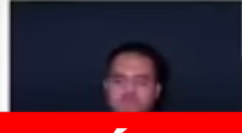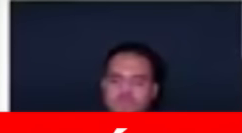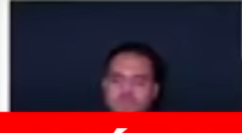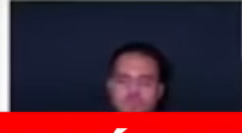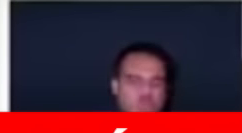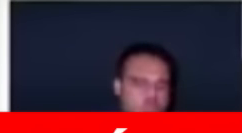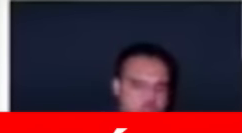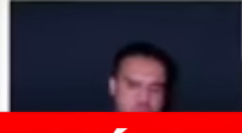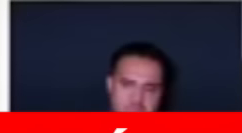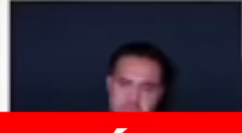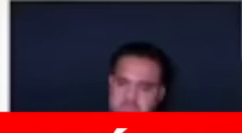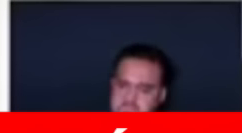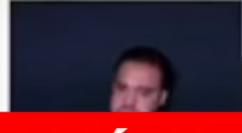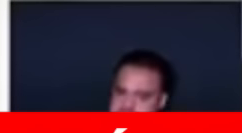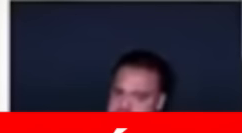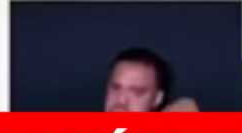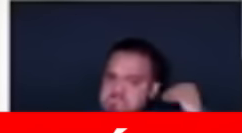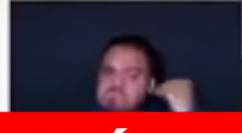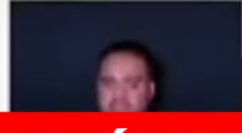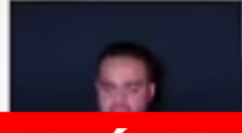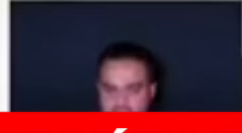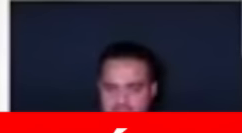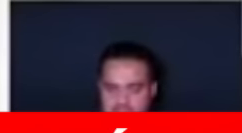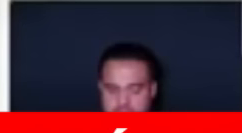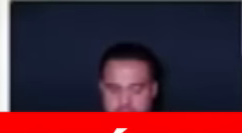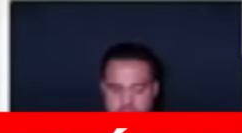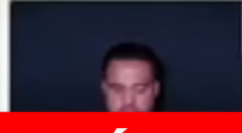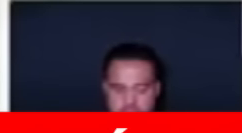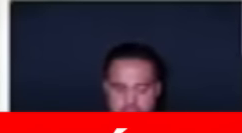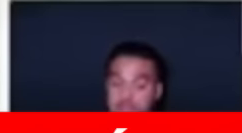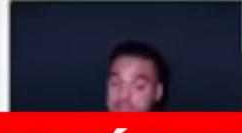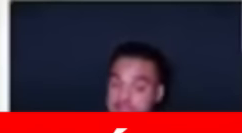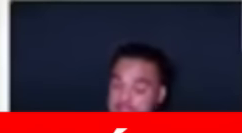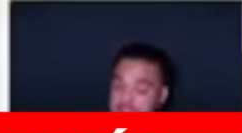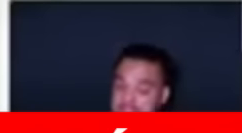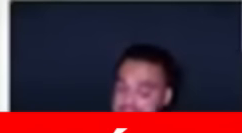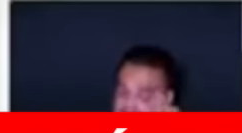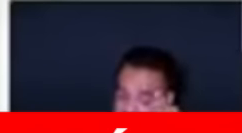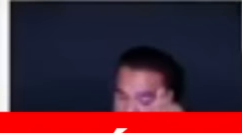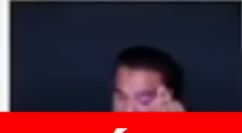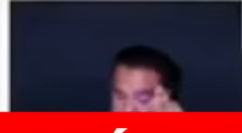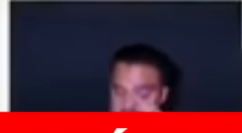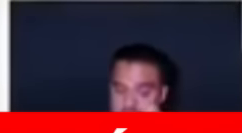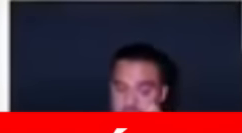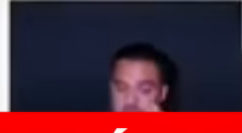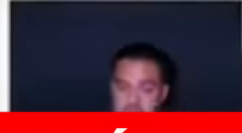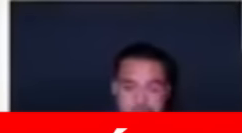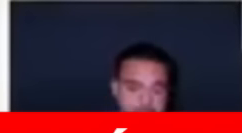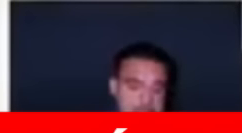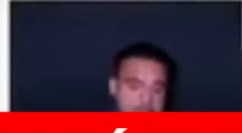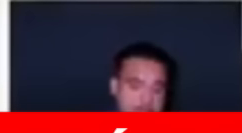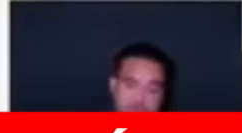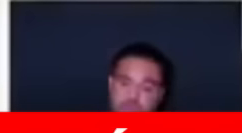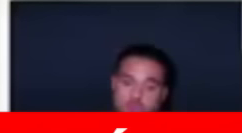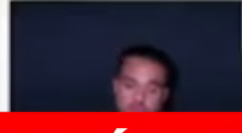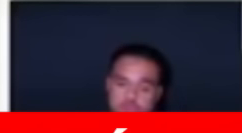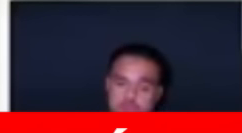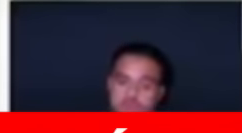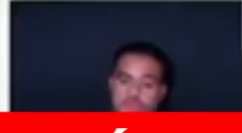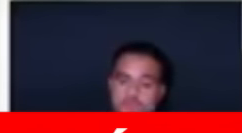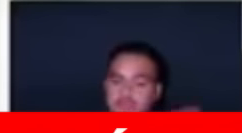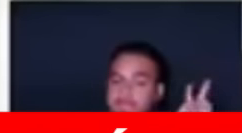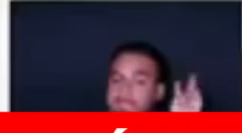paso adelante. Y es más, un momento que exige unidad y valor ante lo que